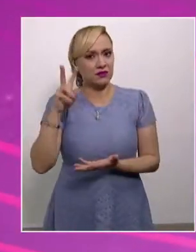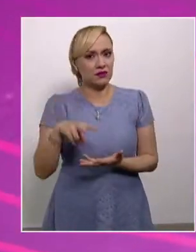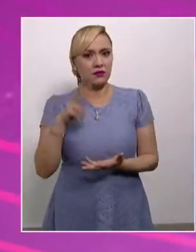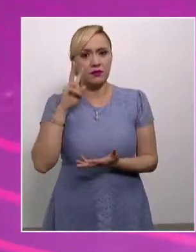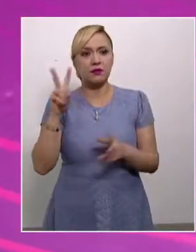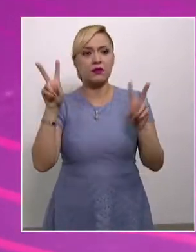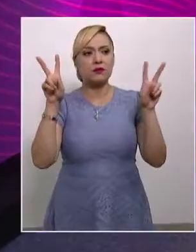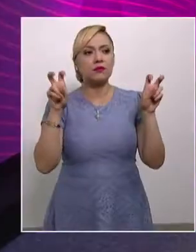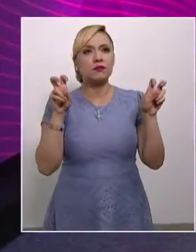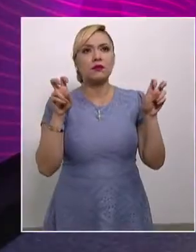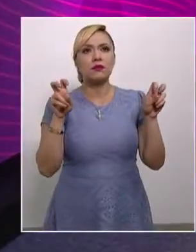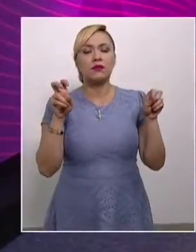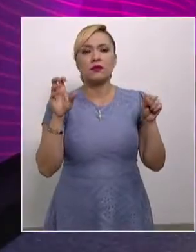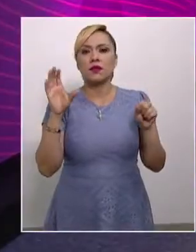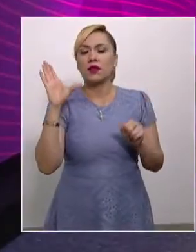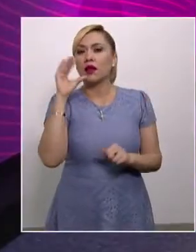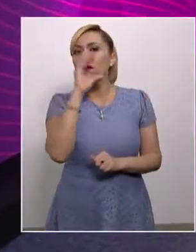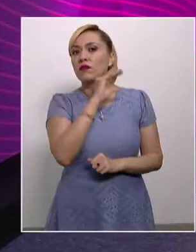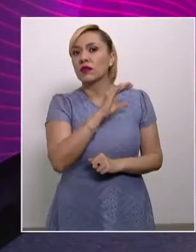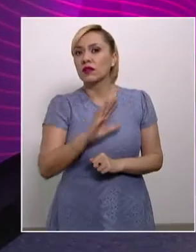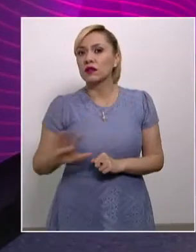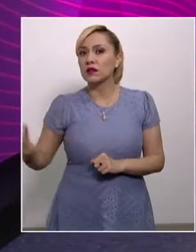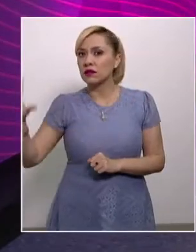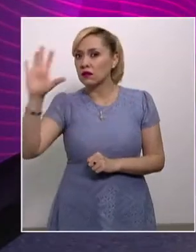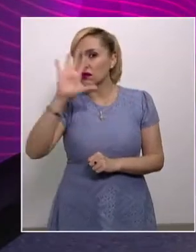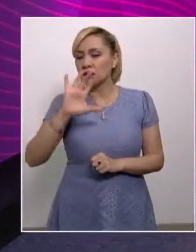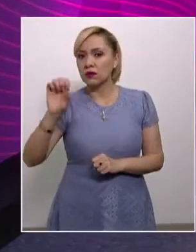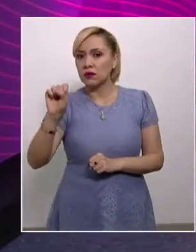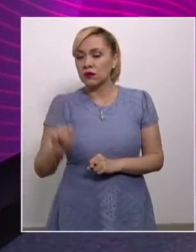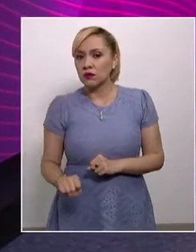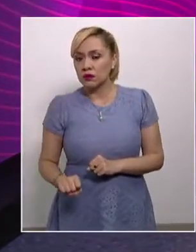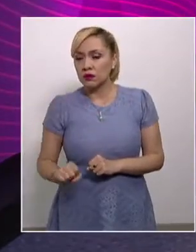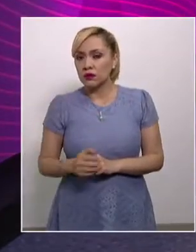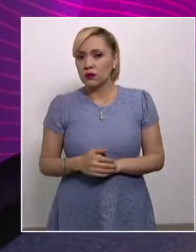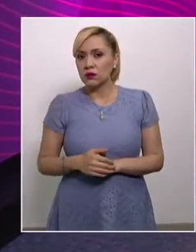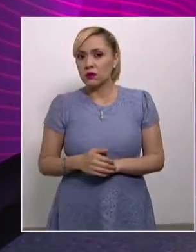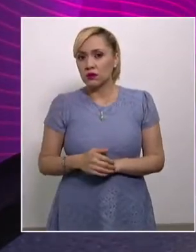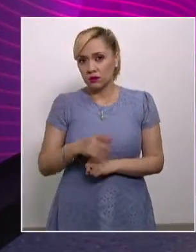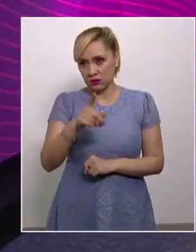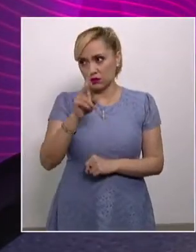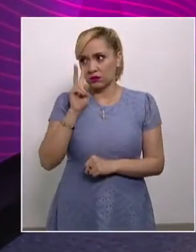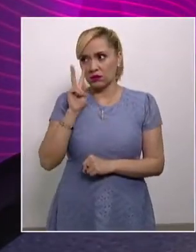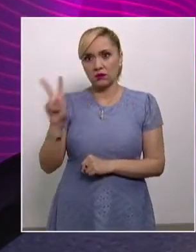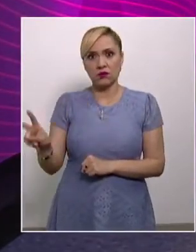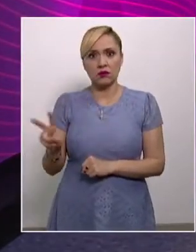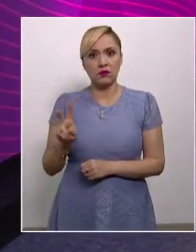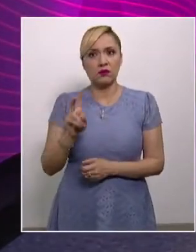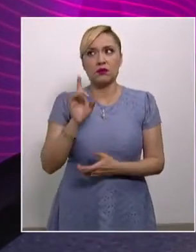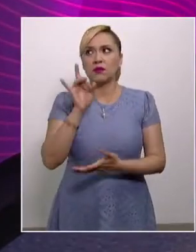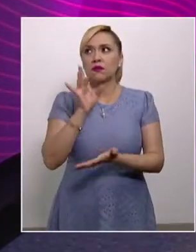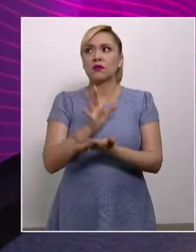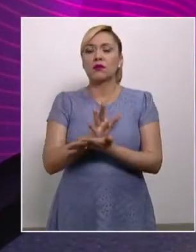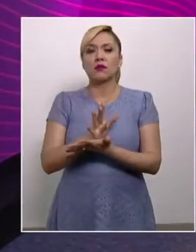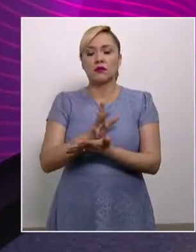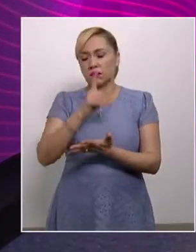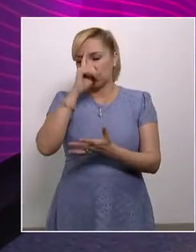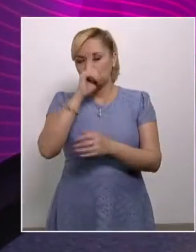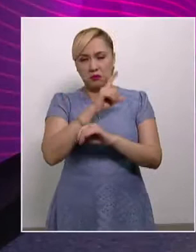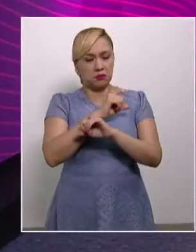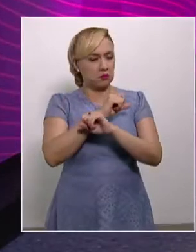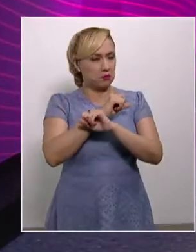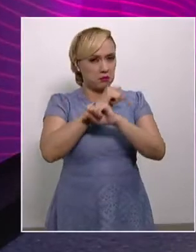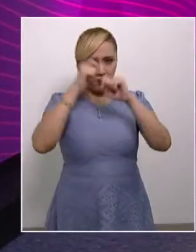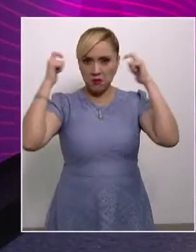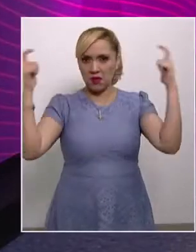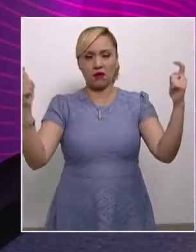de los africanos en las estaciones migratorias en el sur del país, que no es solamente que estallen porque sí, sino es gente que la